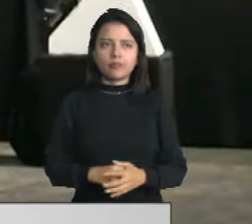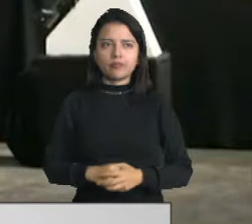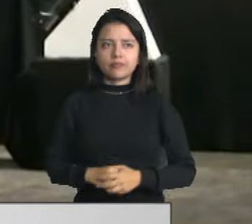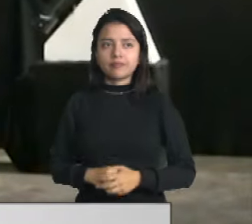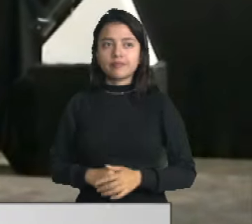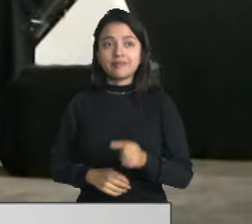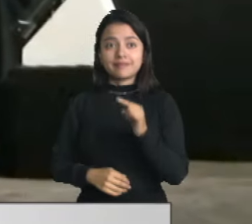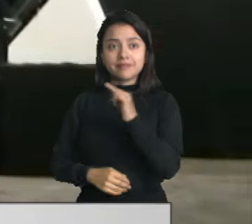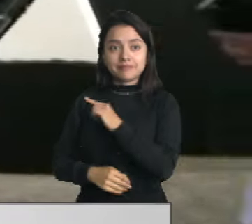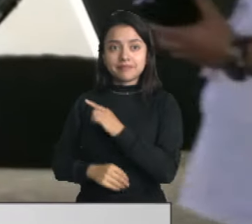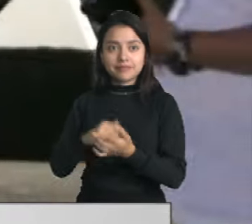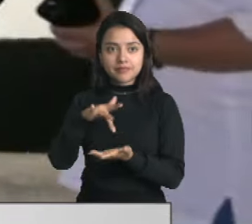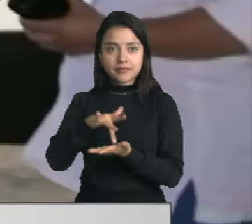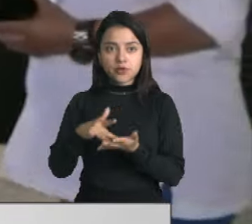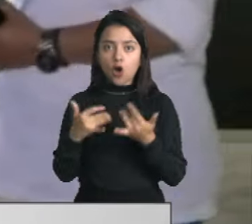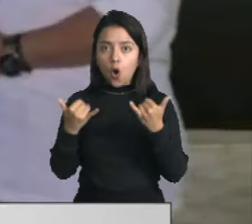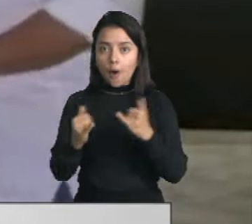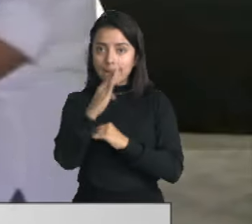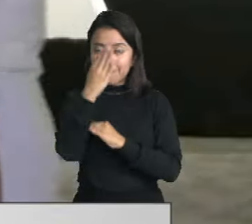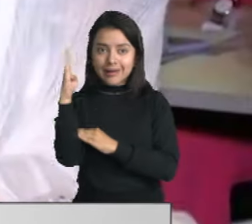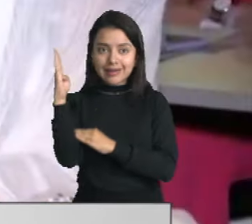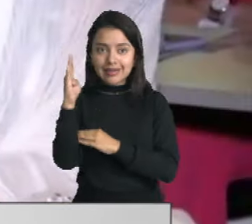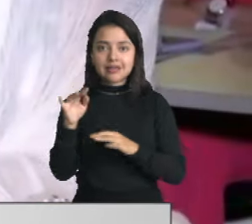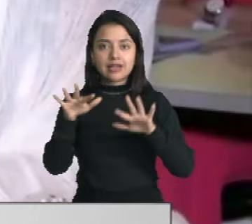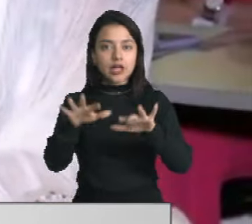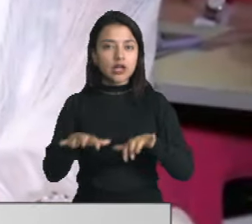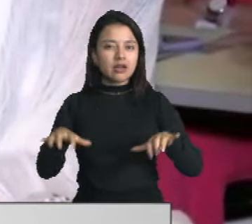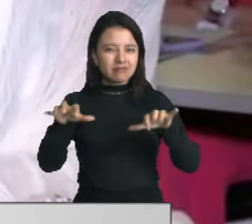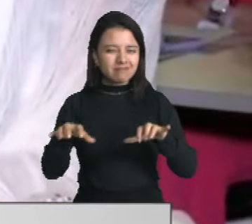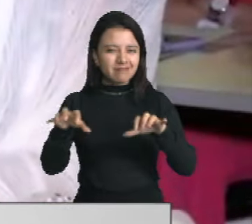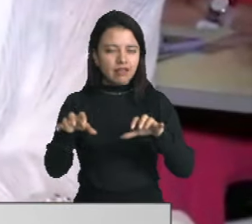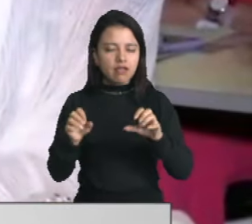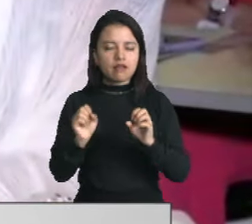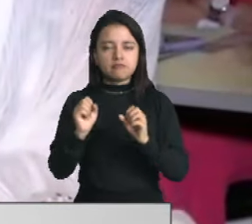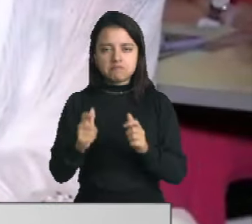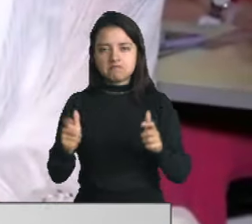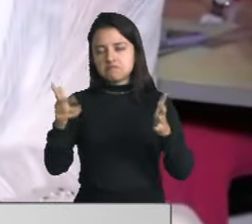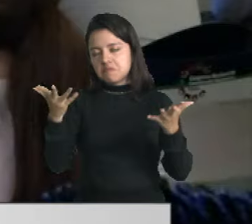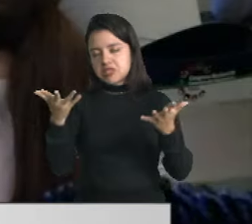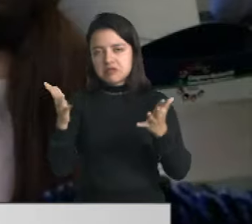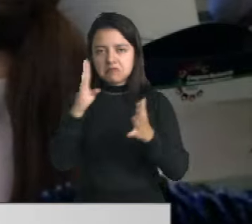quien participó hoy en Barranquilla en el Congreso de Fenalco, afirmó que está en